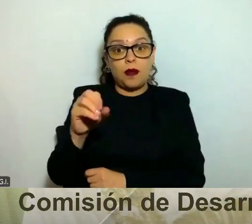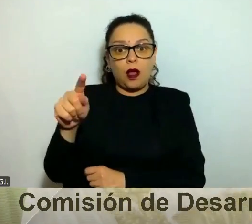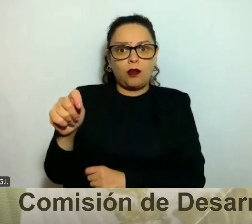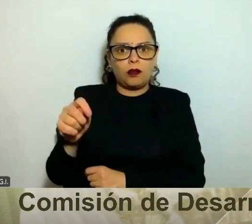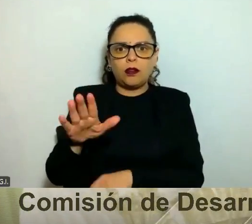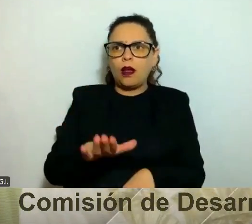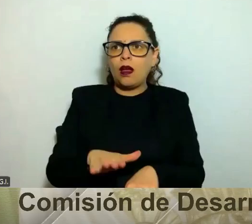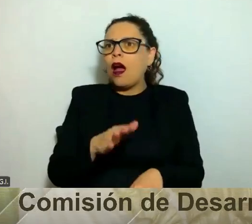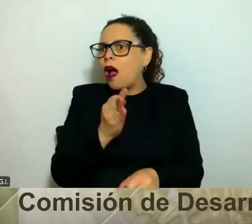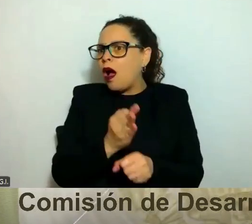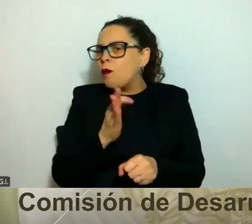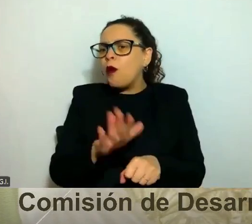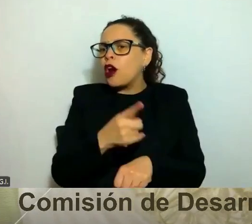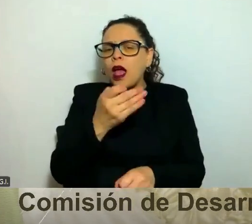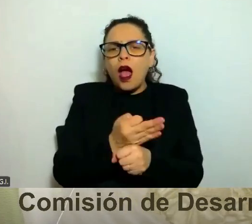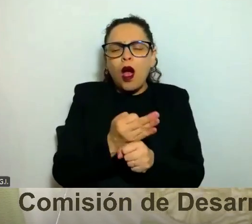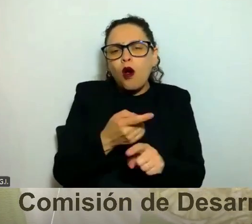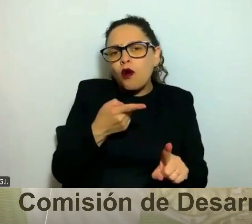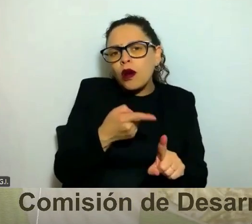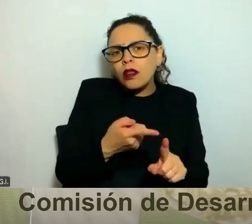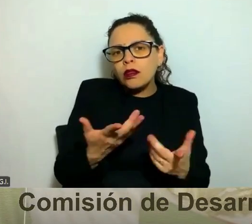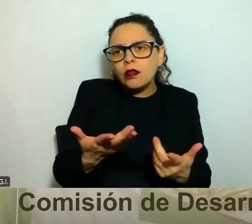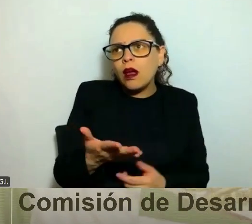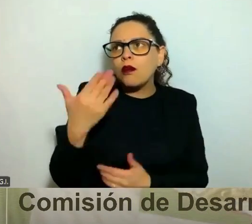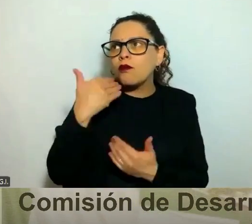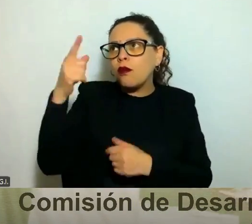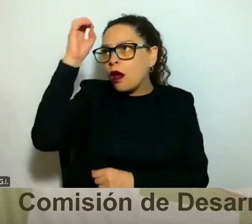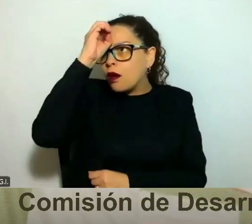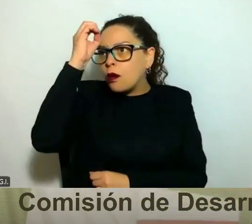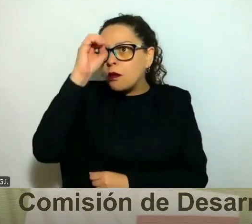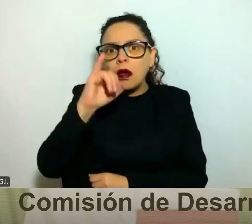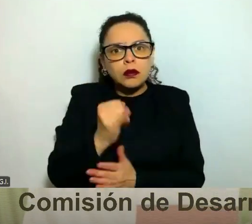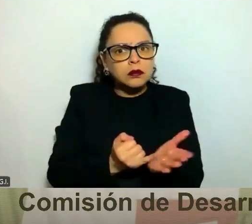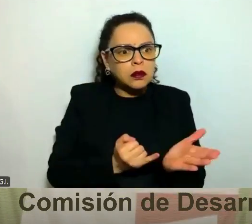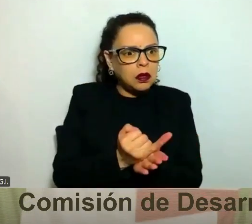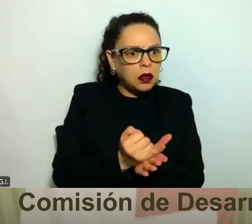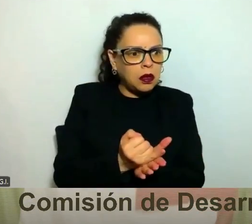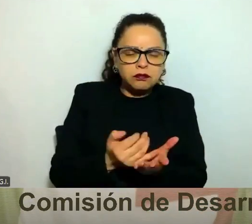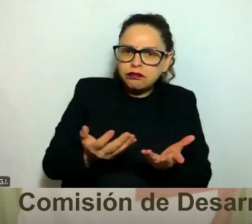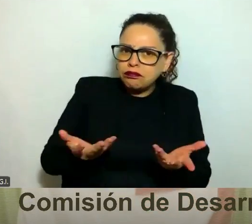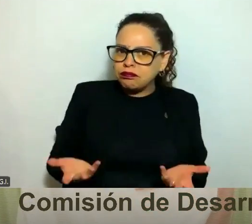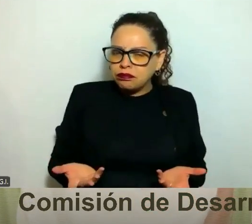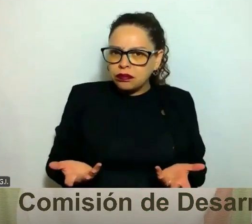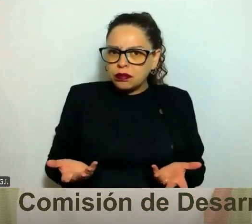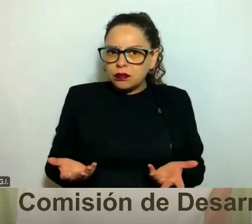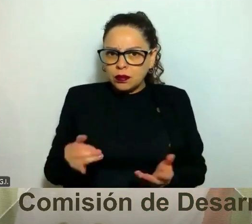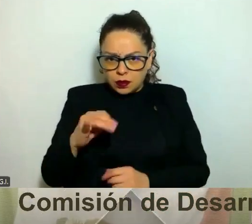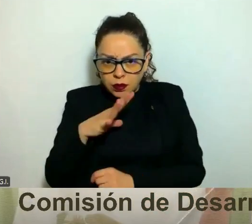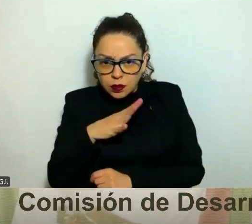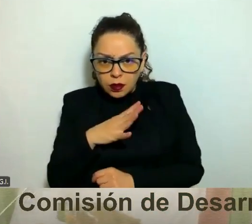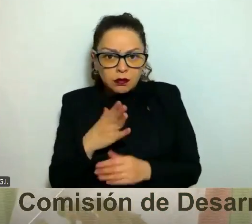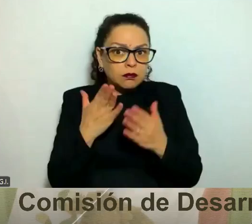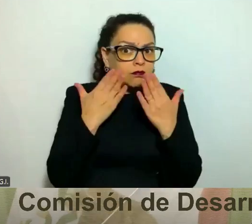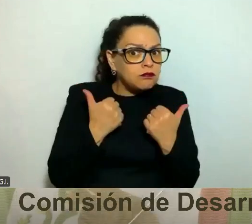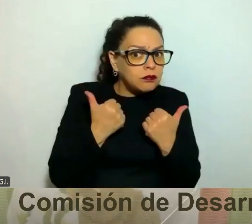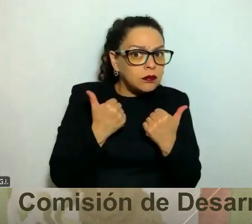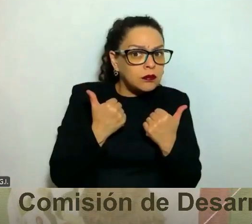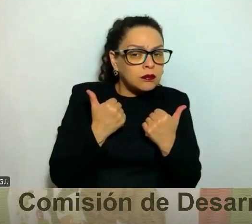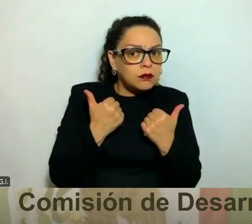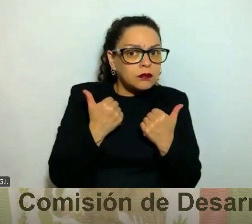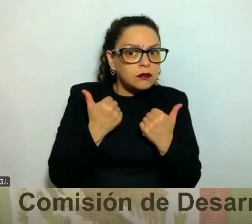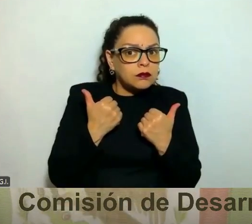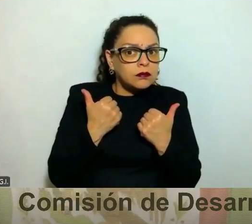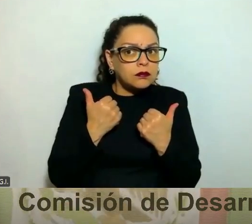simplemente, a pesar de no contar con su opinión, no sé si exista o no exista, a pesar de no contar con